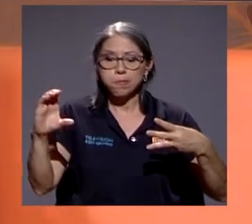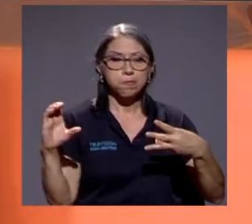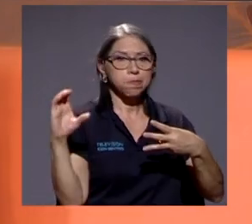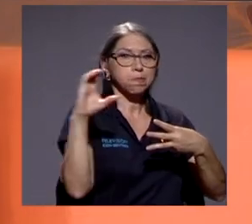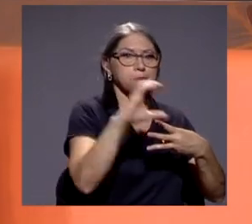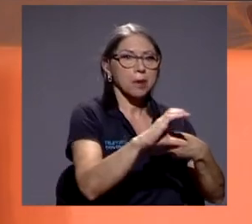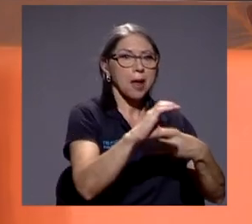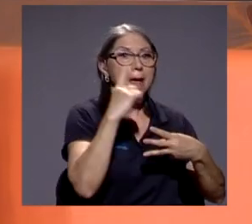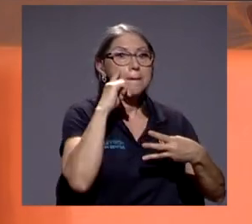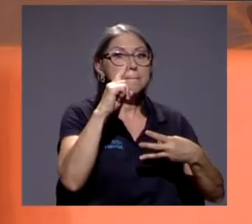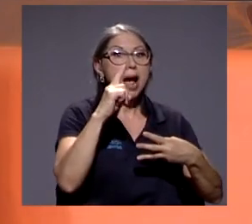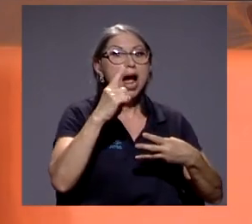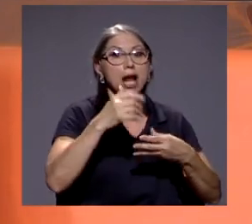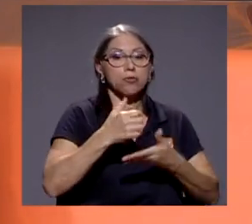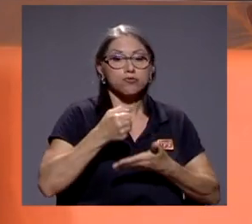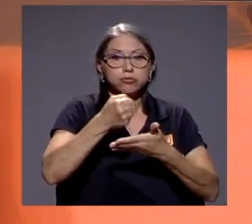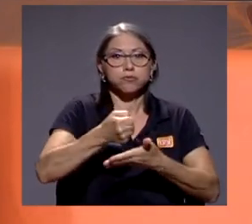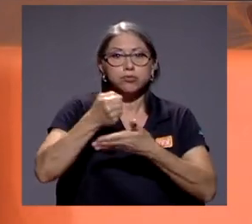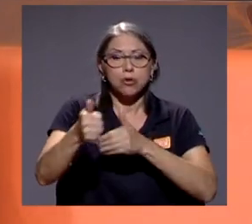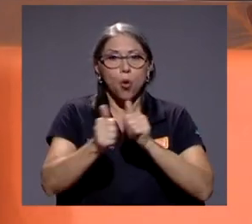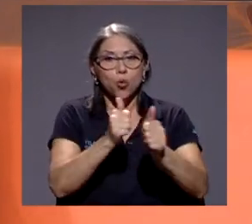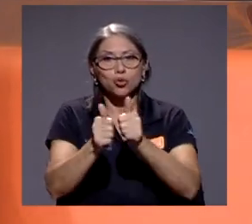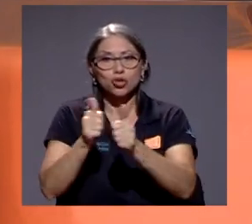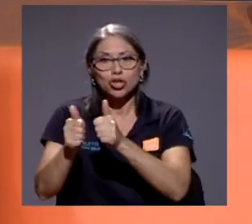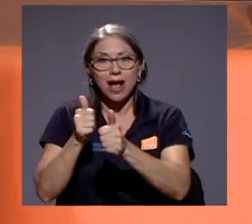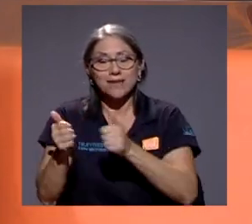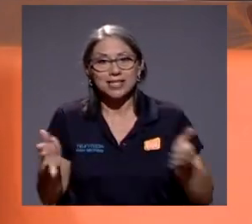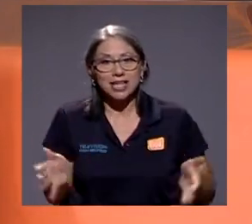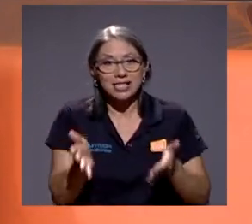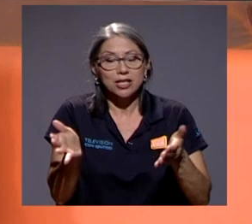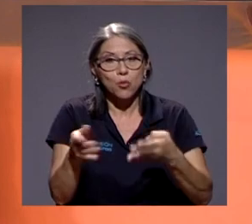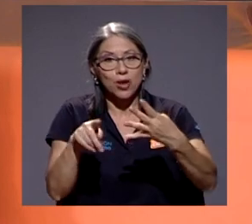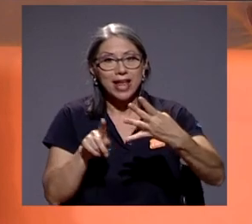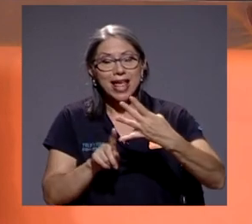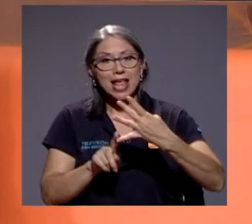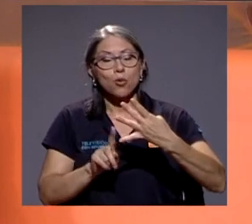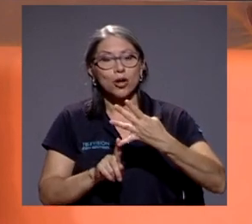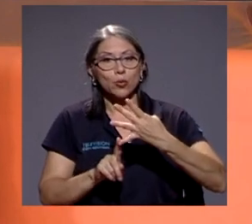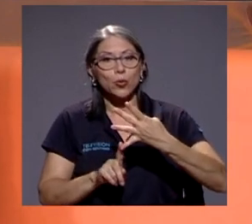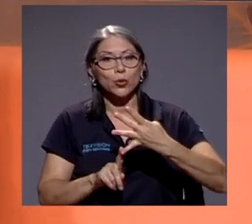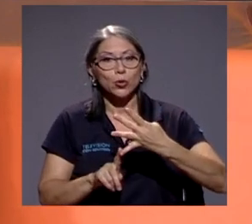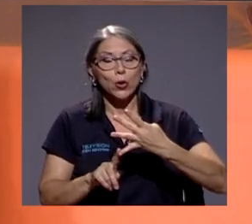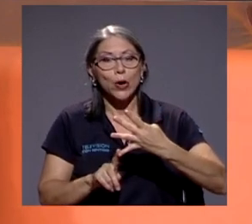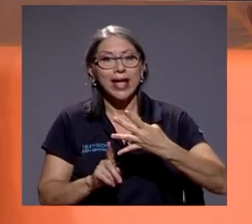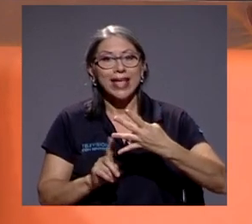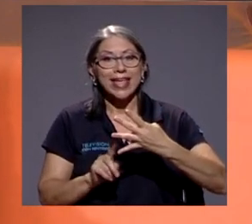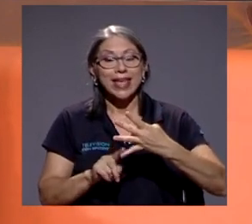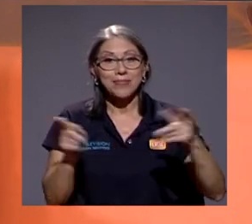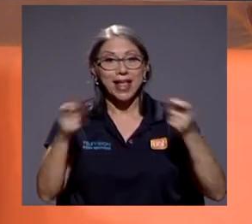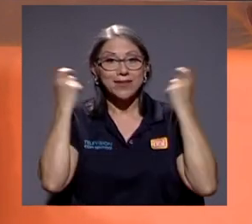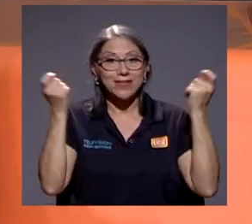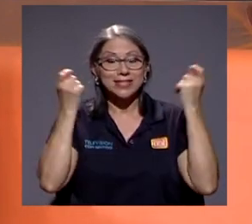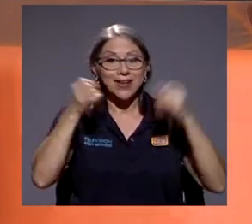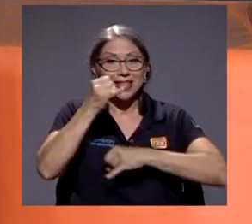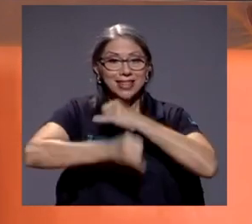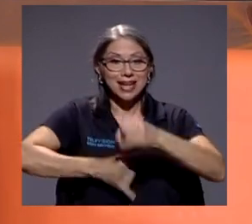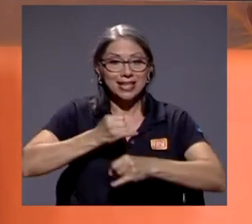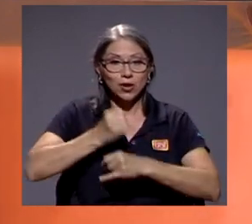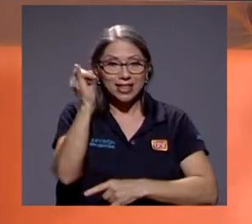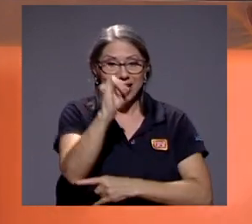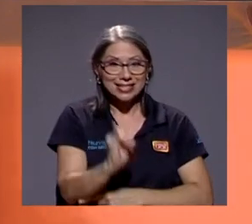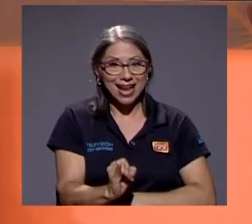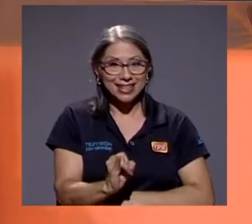concursables y otros que estimulen económicamente al sector y el cuarto punto es que el festival internacional de las artes que